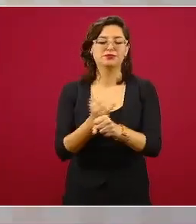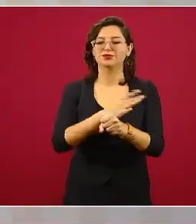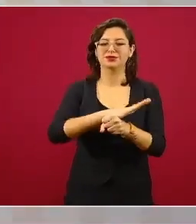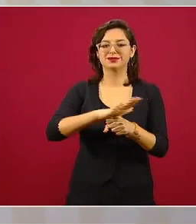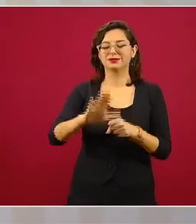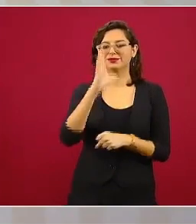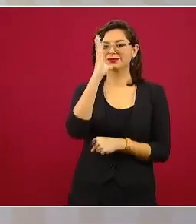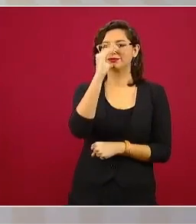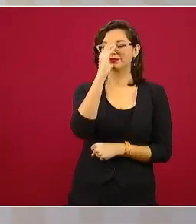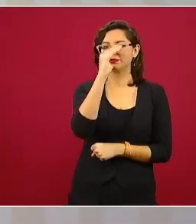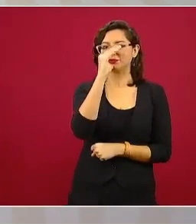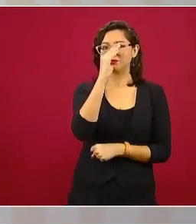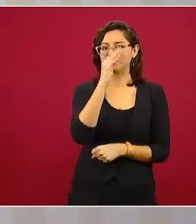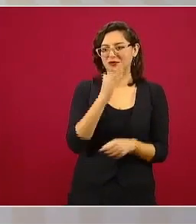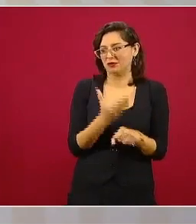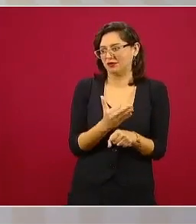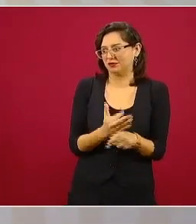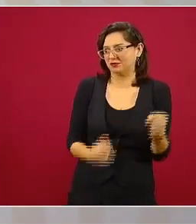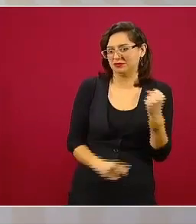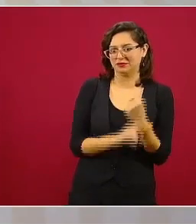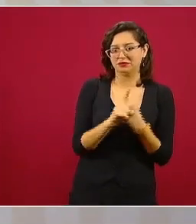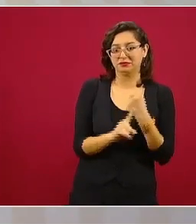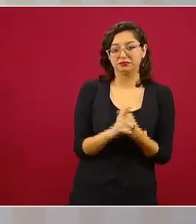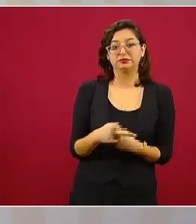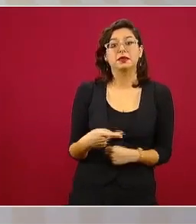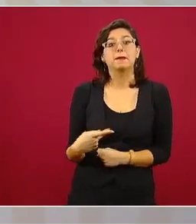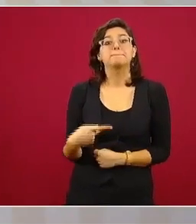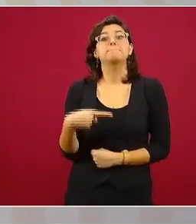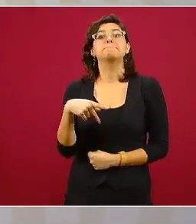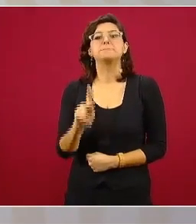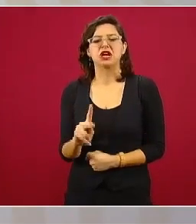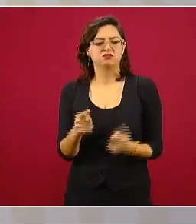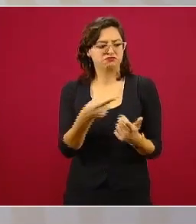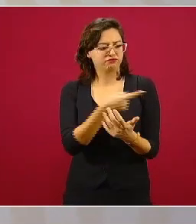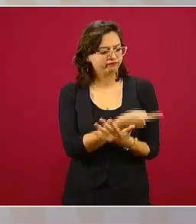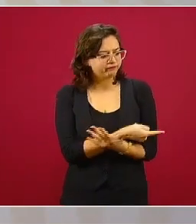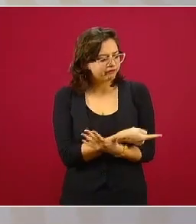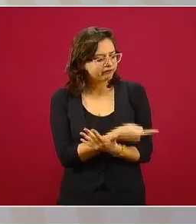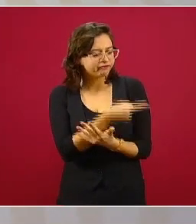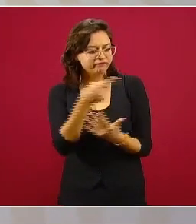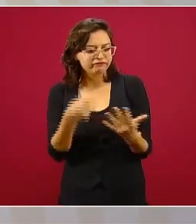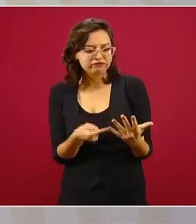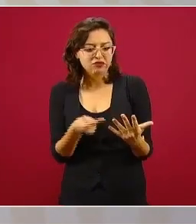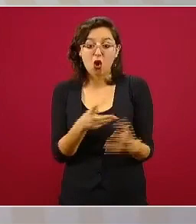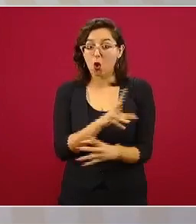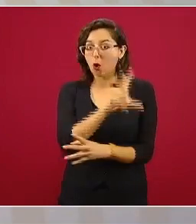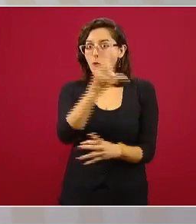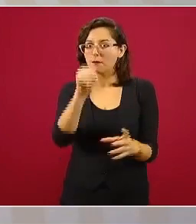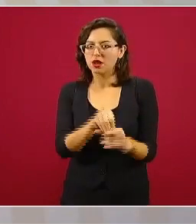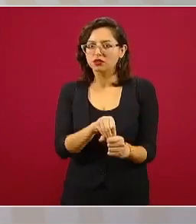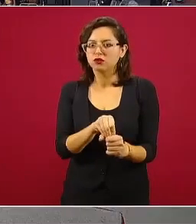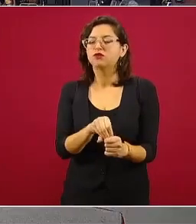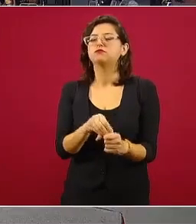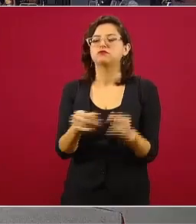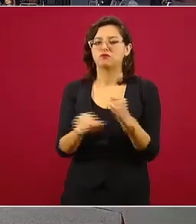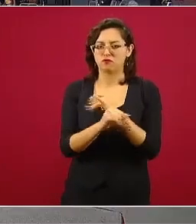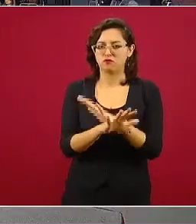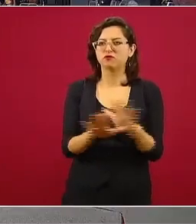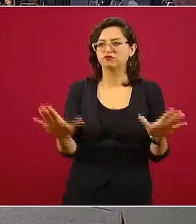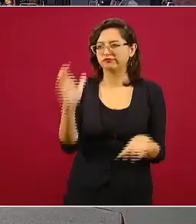pero sí tenemos todos los elementos y se está recogiendo la información.